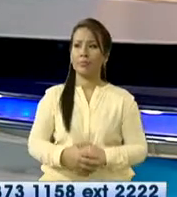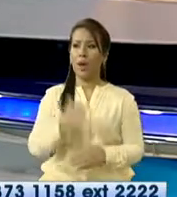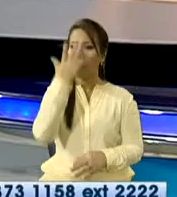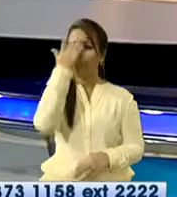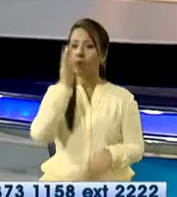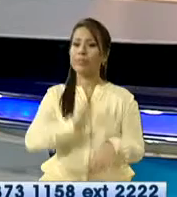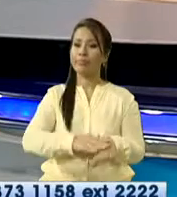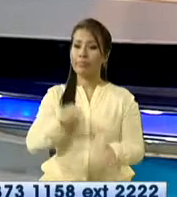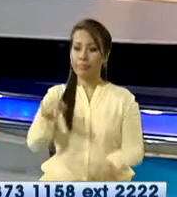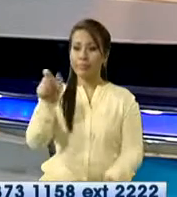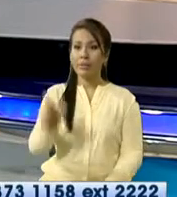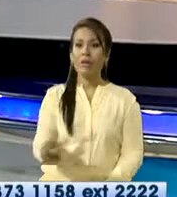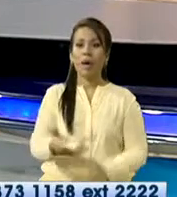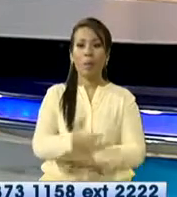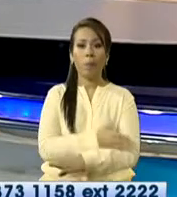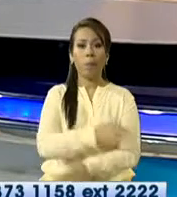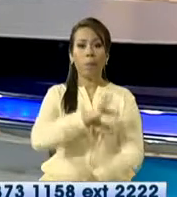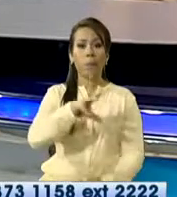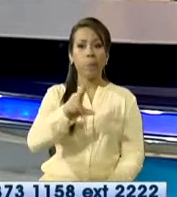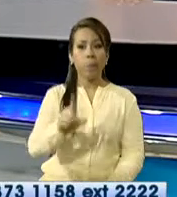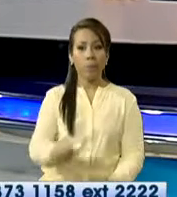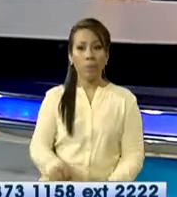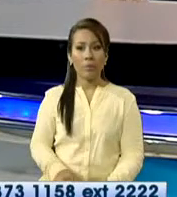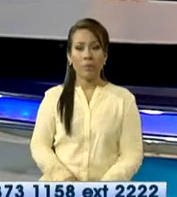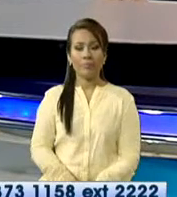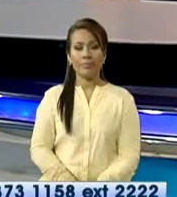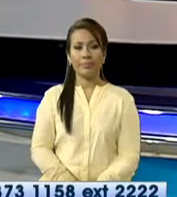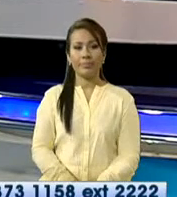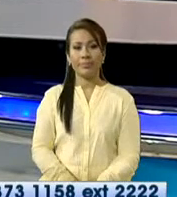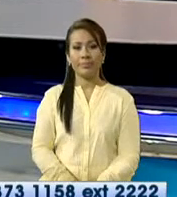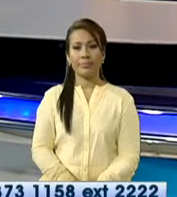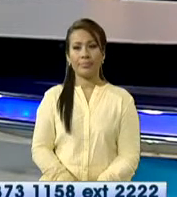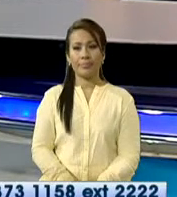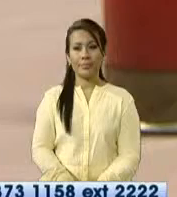robo. Veamos.